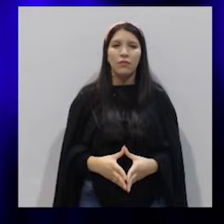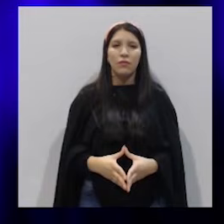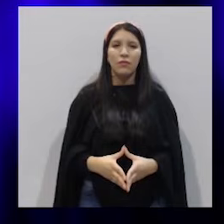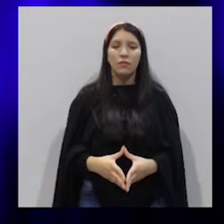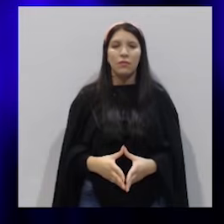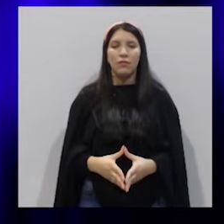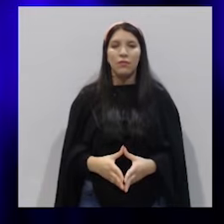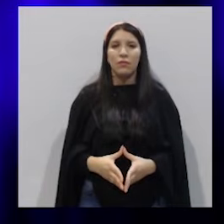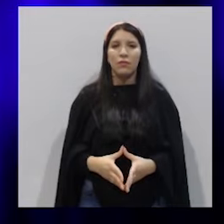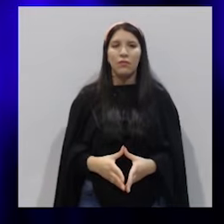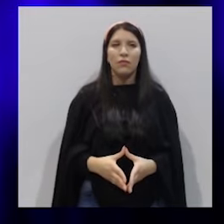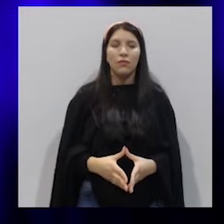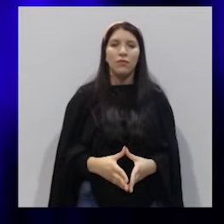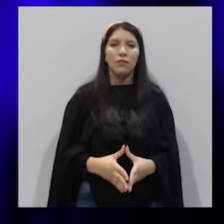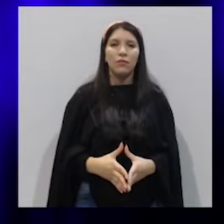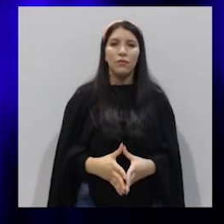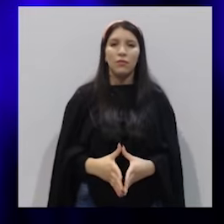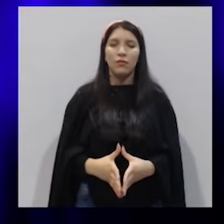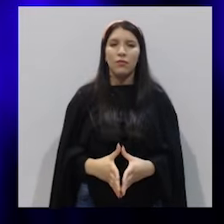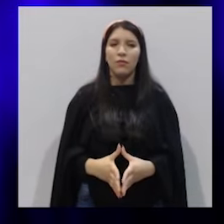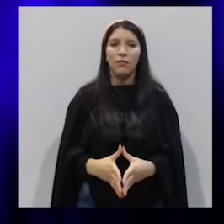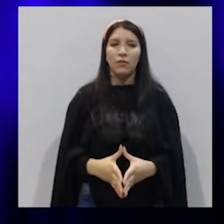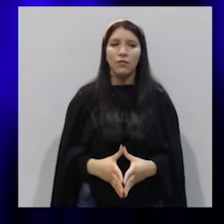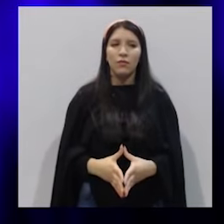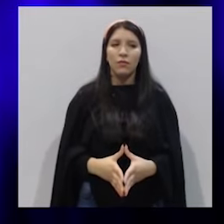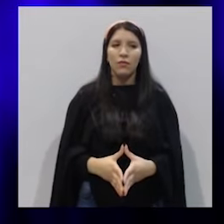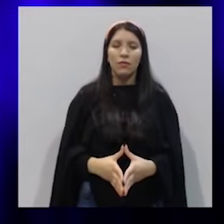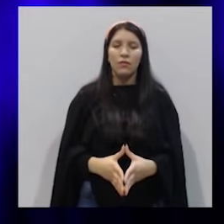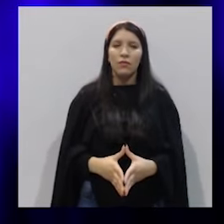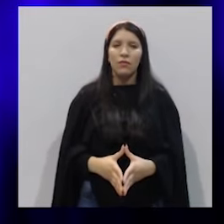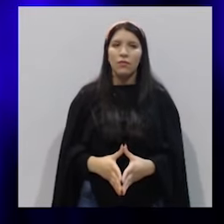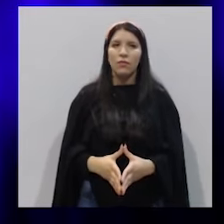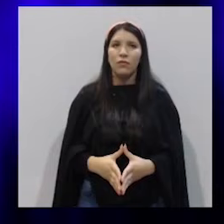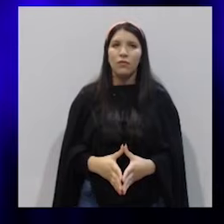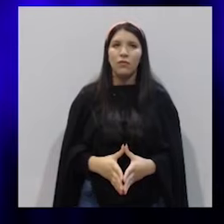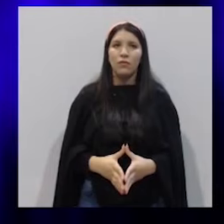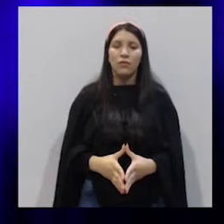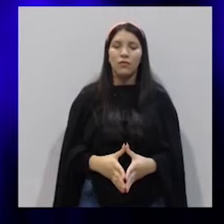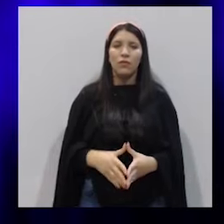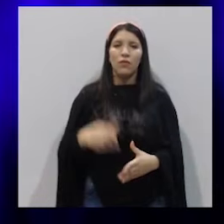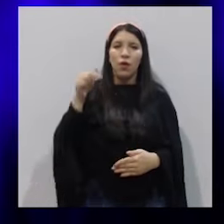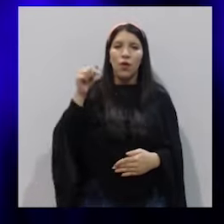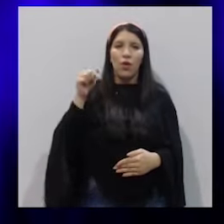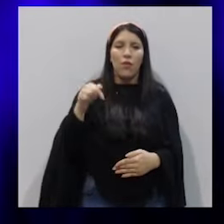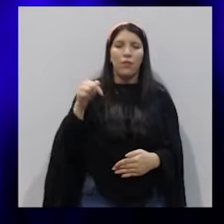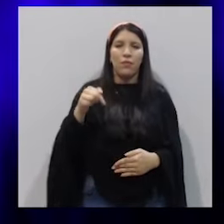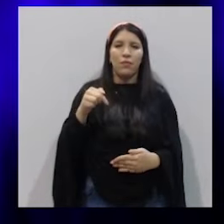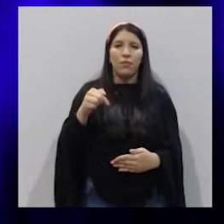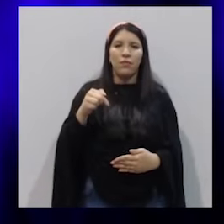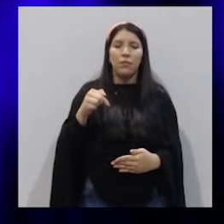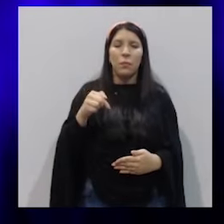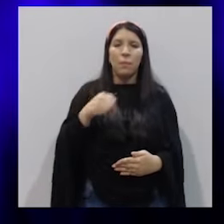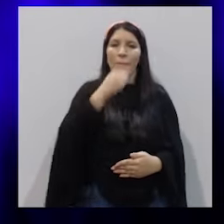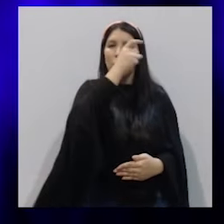palabra también nos insta a nosotros a conocer no solamente a dios sino lo que su palabra dice